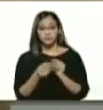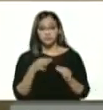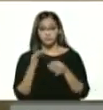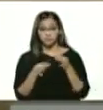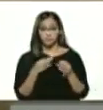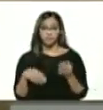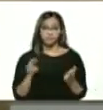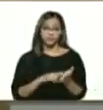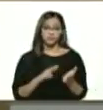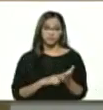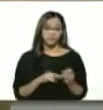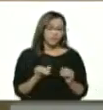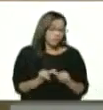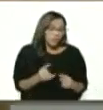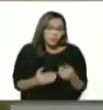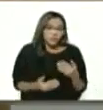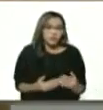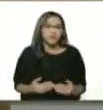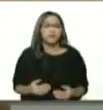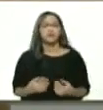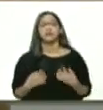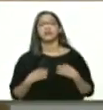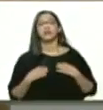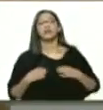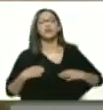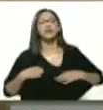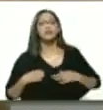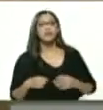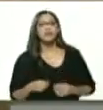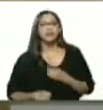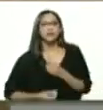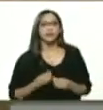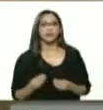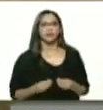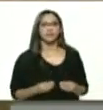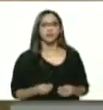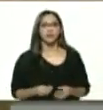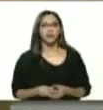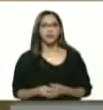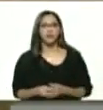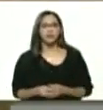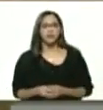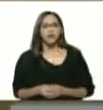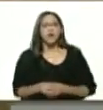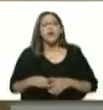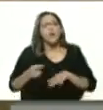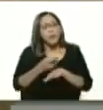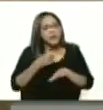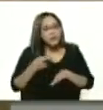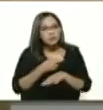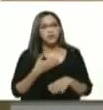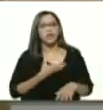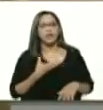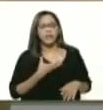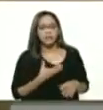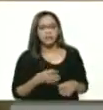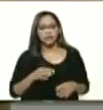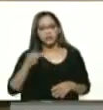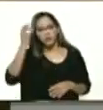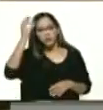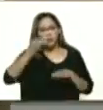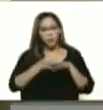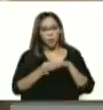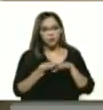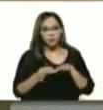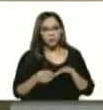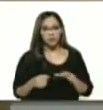por el mismo proceso que se hace para calle perón para gobernaciones para alcaldías para consejos municipales en su expresión